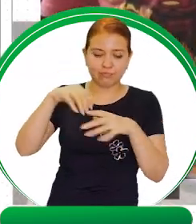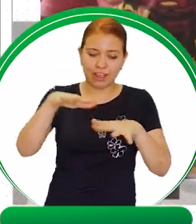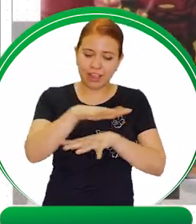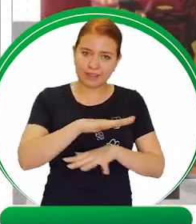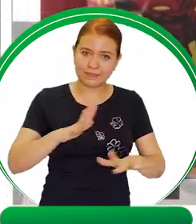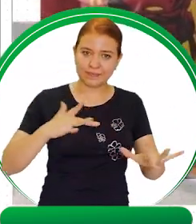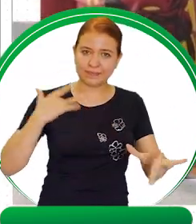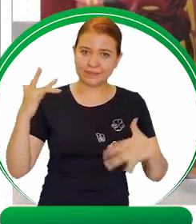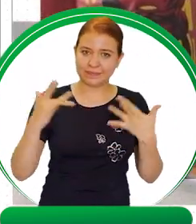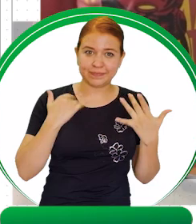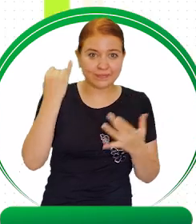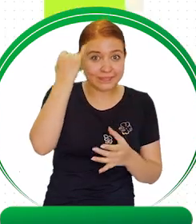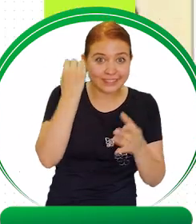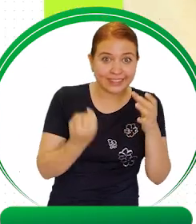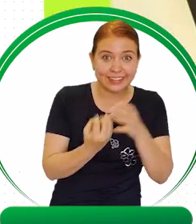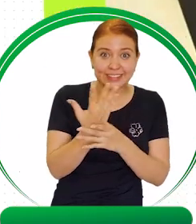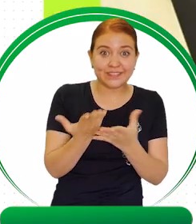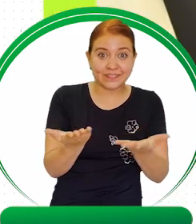y diversión.